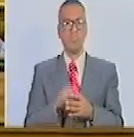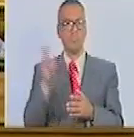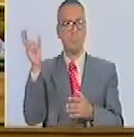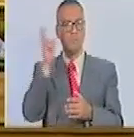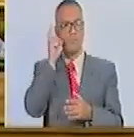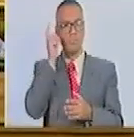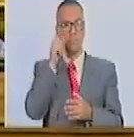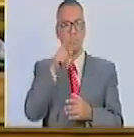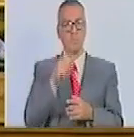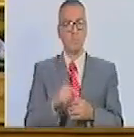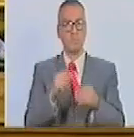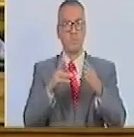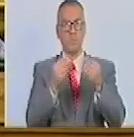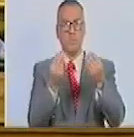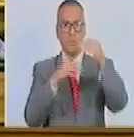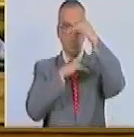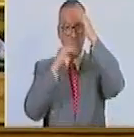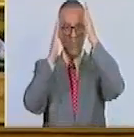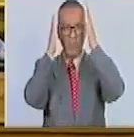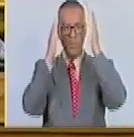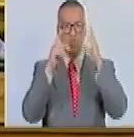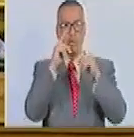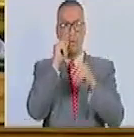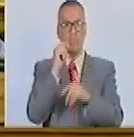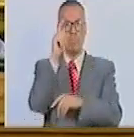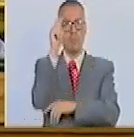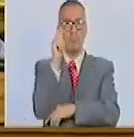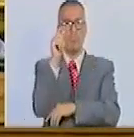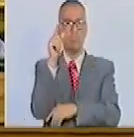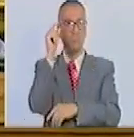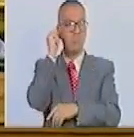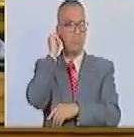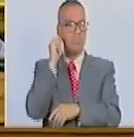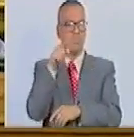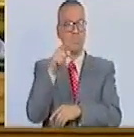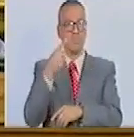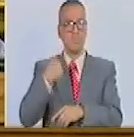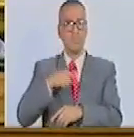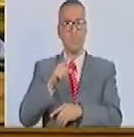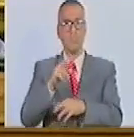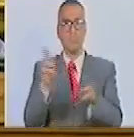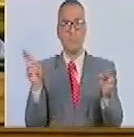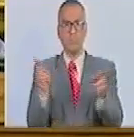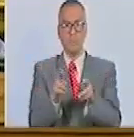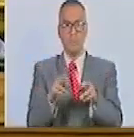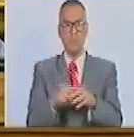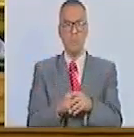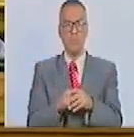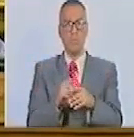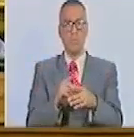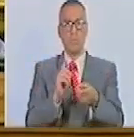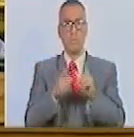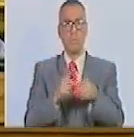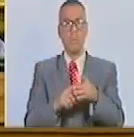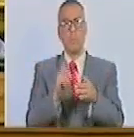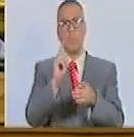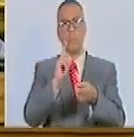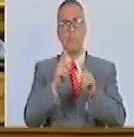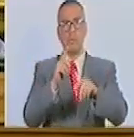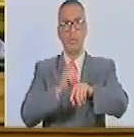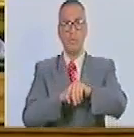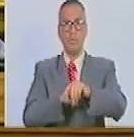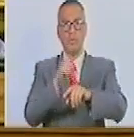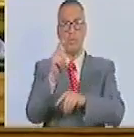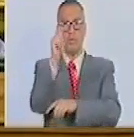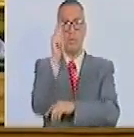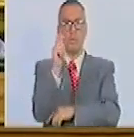Escuchadme con mucha atención, diputadas y diputados. Vamos a dar un receso de unos pocos minutos,